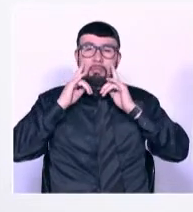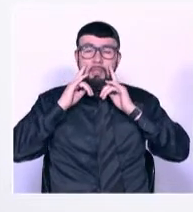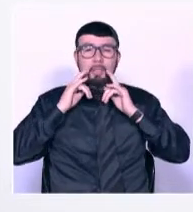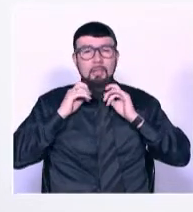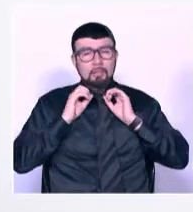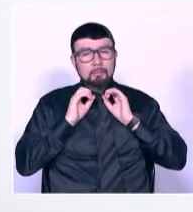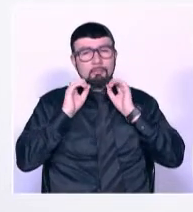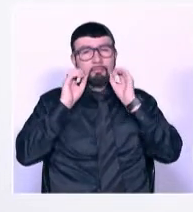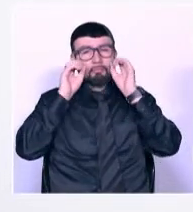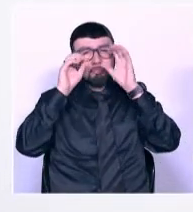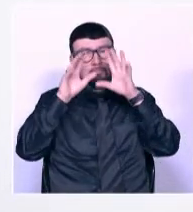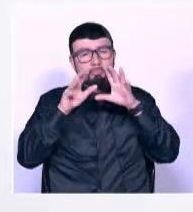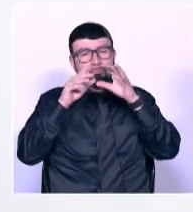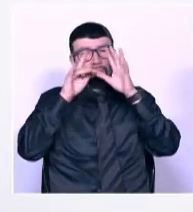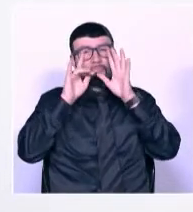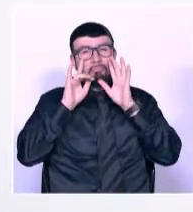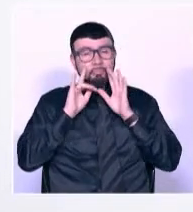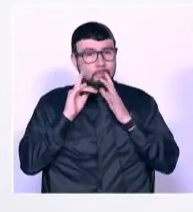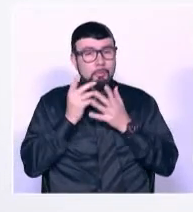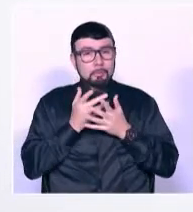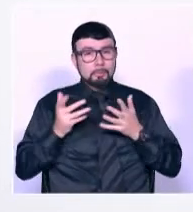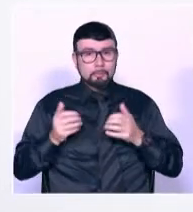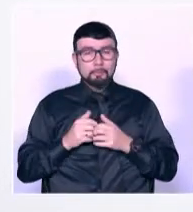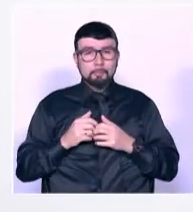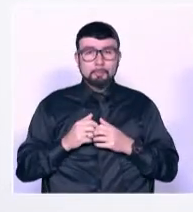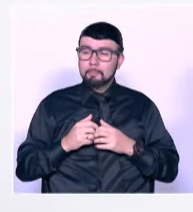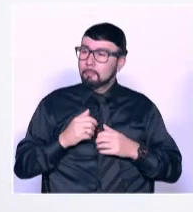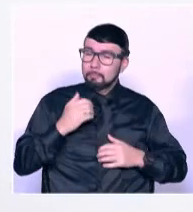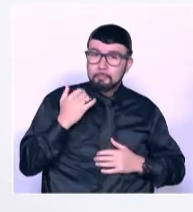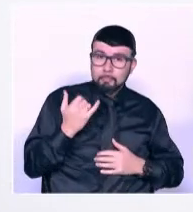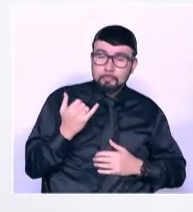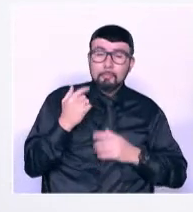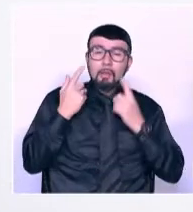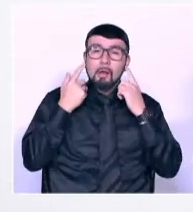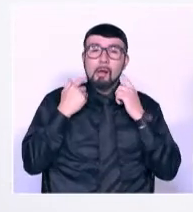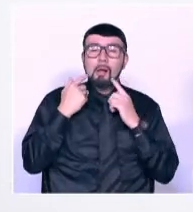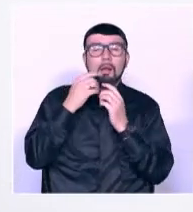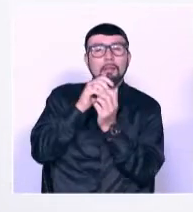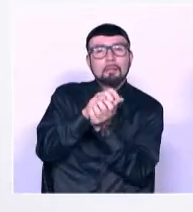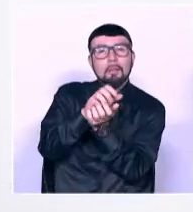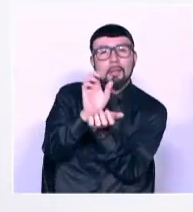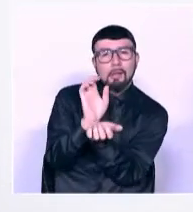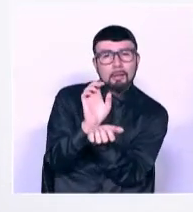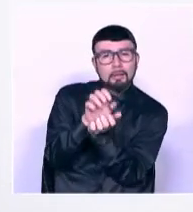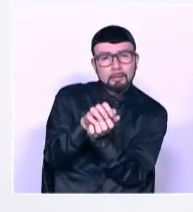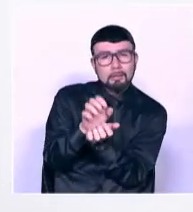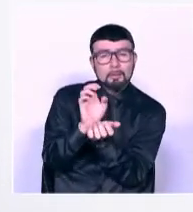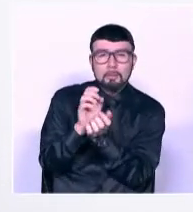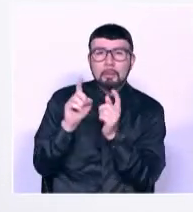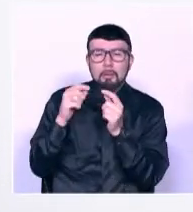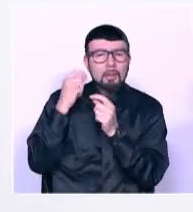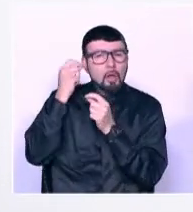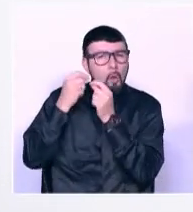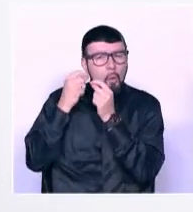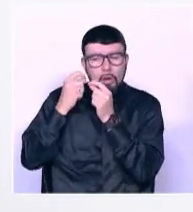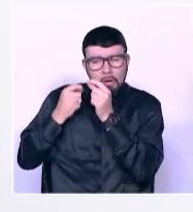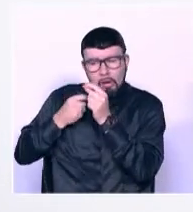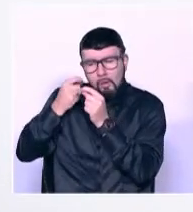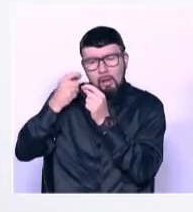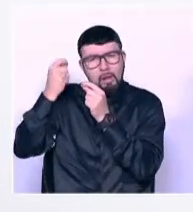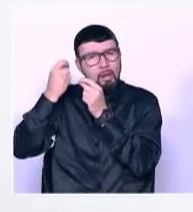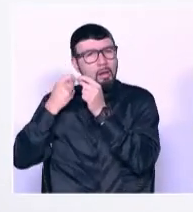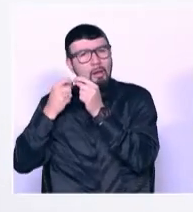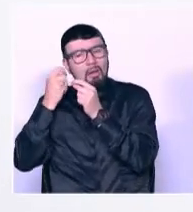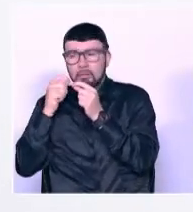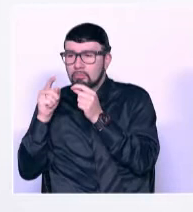esto nos mueve todos los huesos. En la articulación temporomandibular nosotros también tenemos unos espacios. Esos espacios están